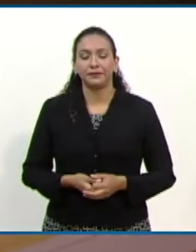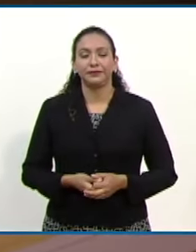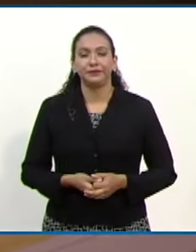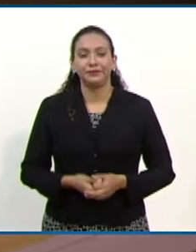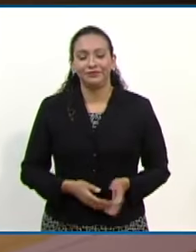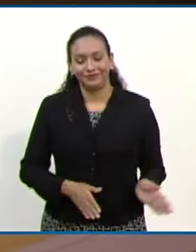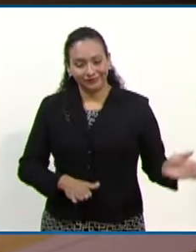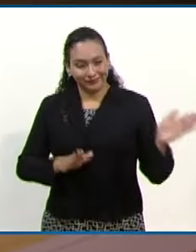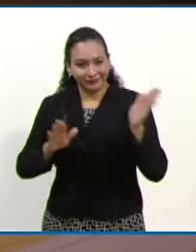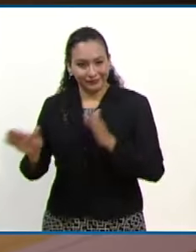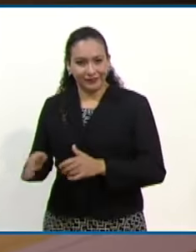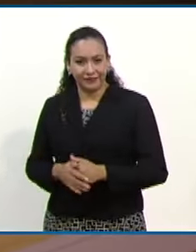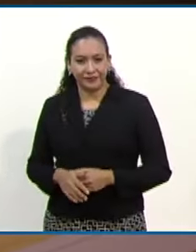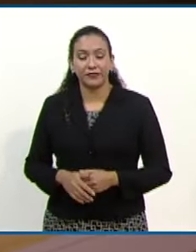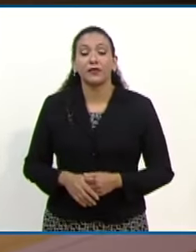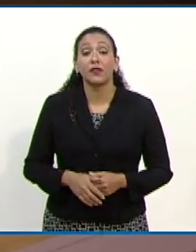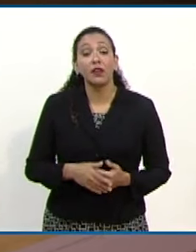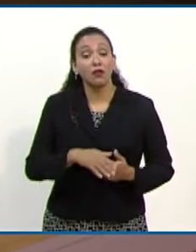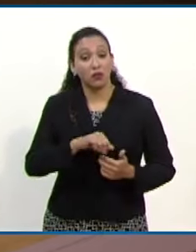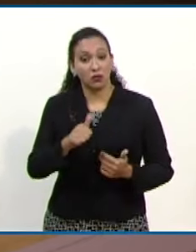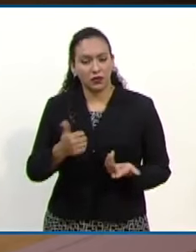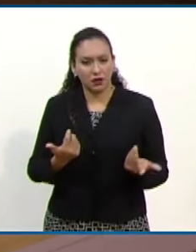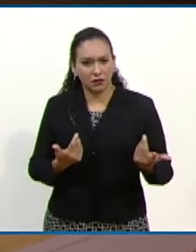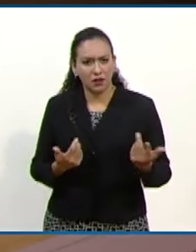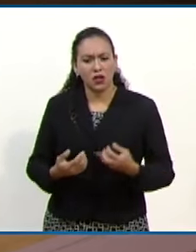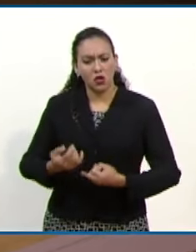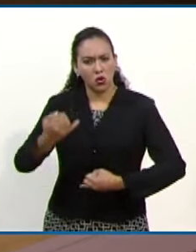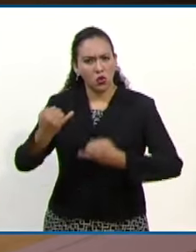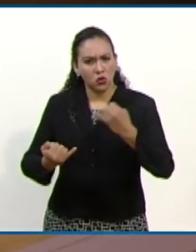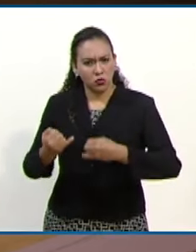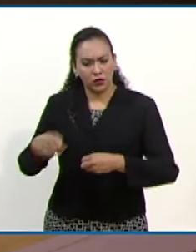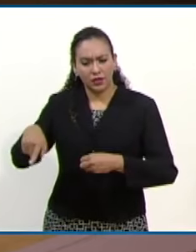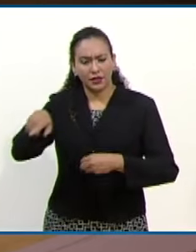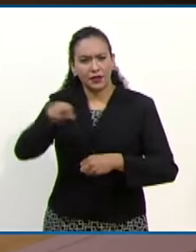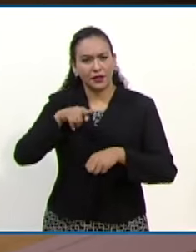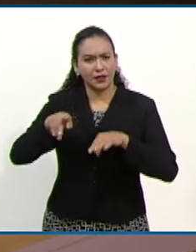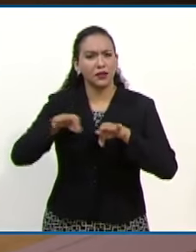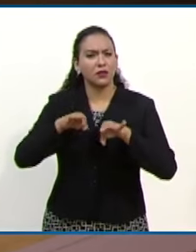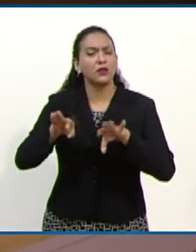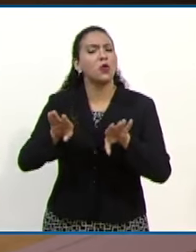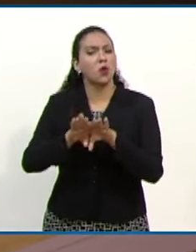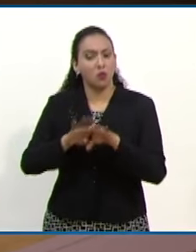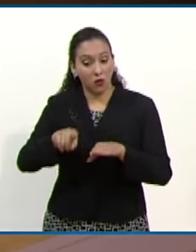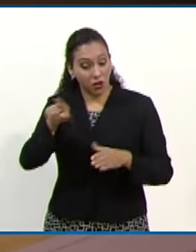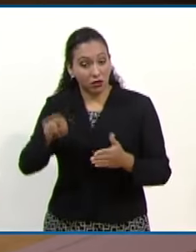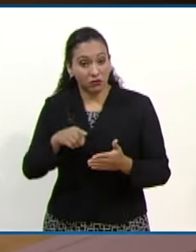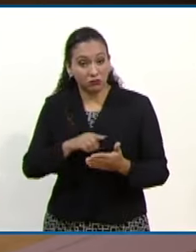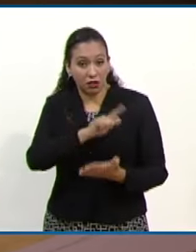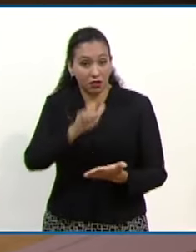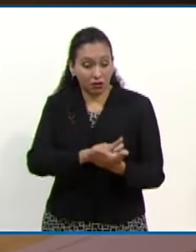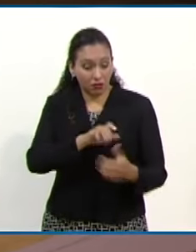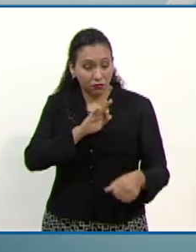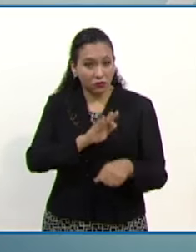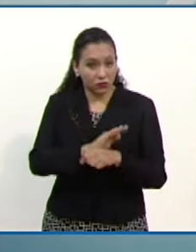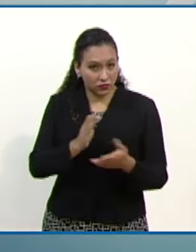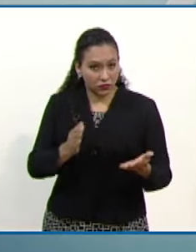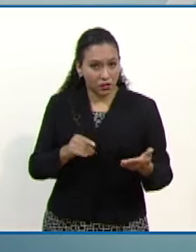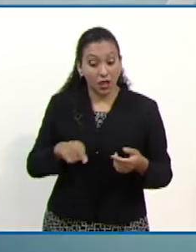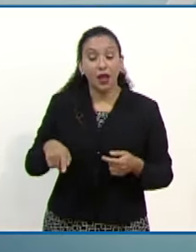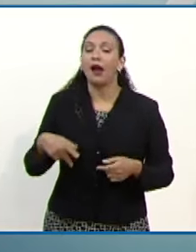Y en otros temas, la legitimidad de los impartidores de justicia no se desprende de su popularidad, sino del contenido de